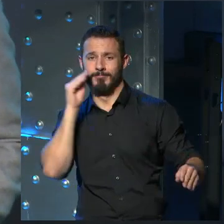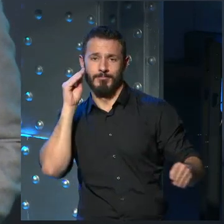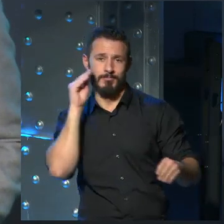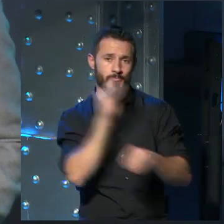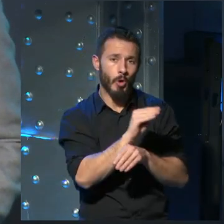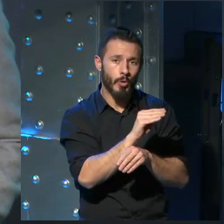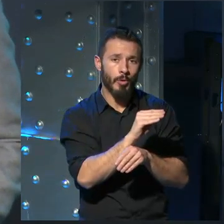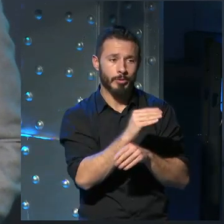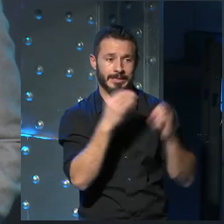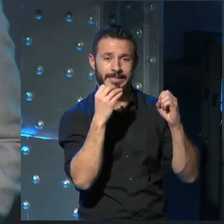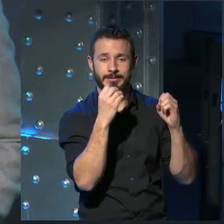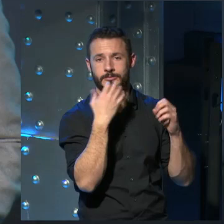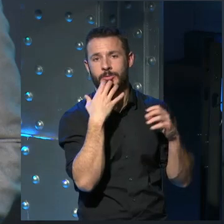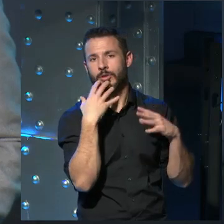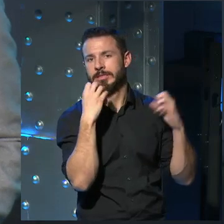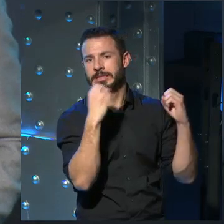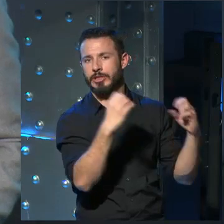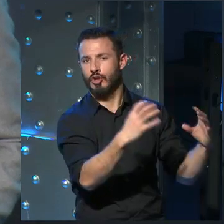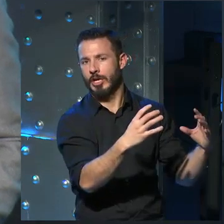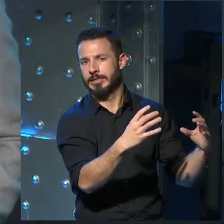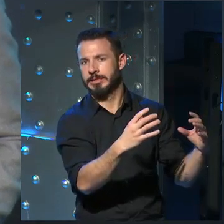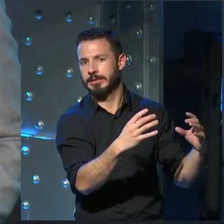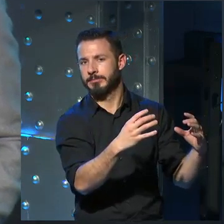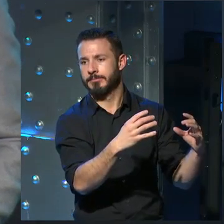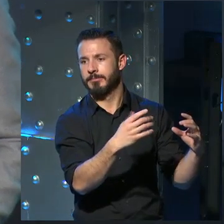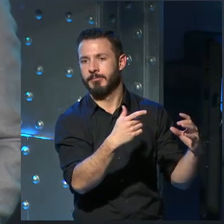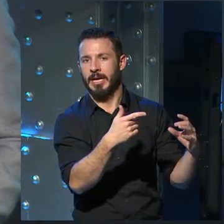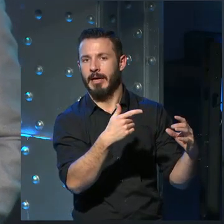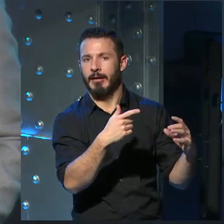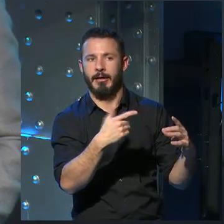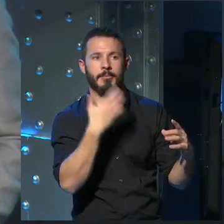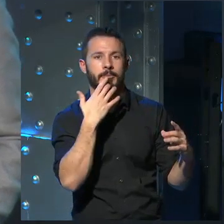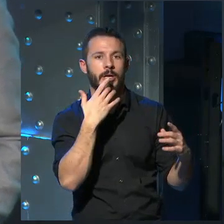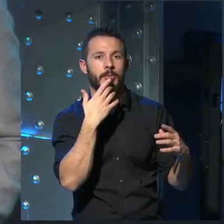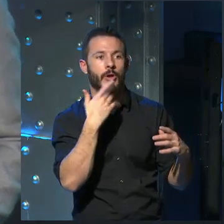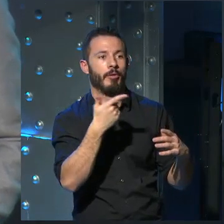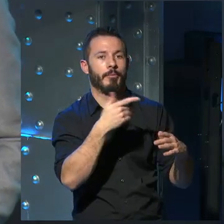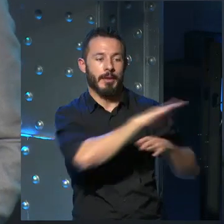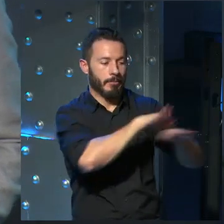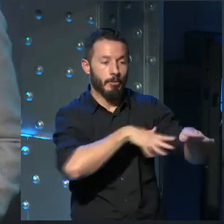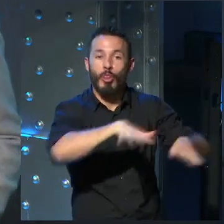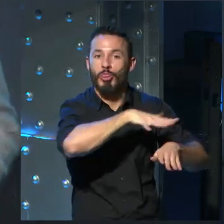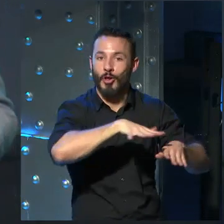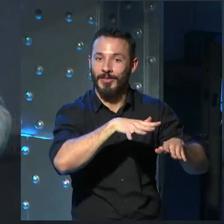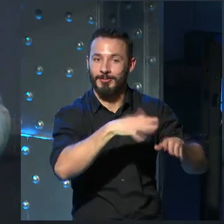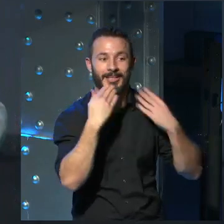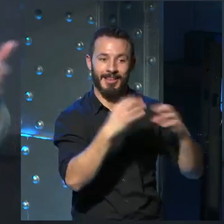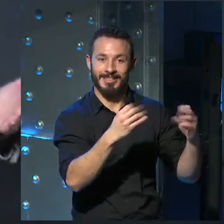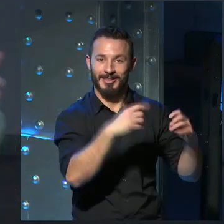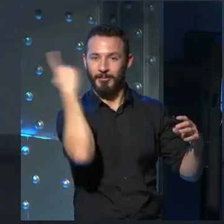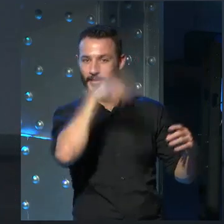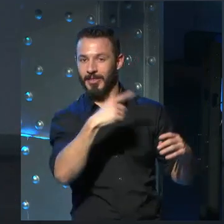sustancialmente en sensores que tengan el destino de saber dónde están esas plazas de aparcamiento, de poder mejorar el